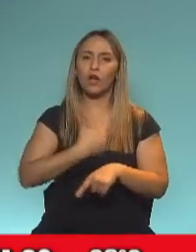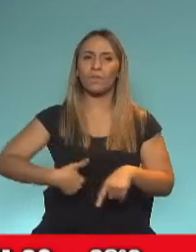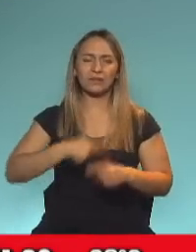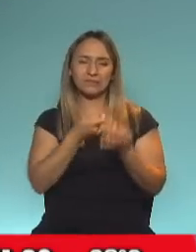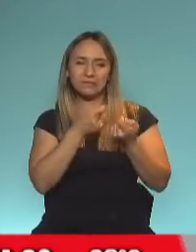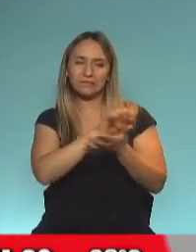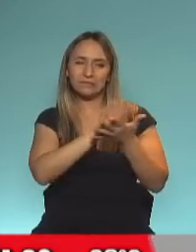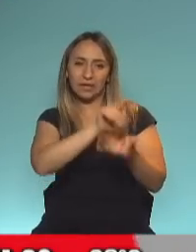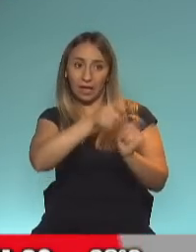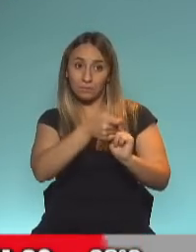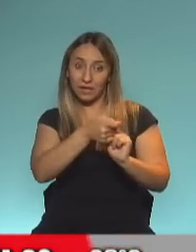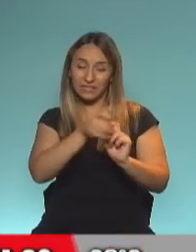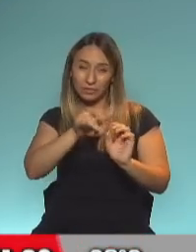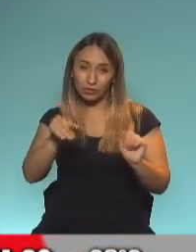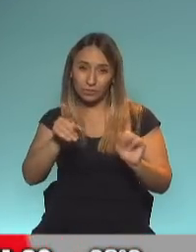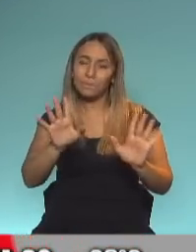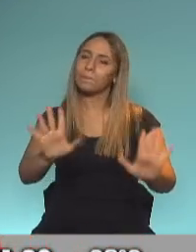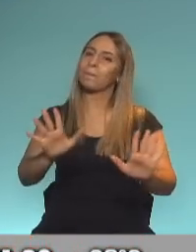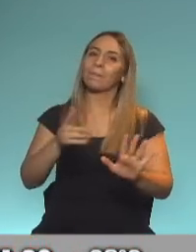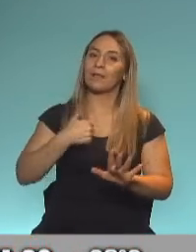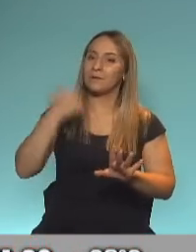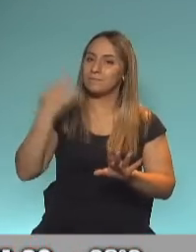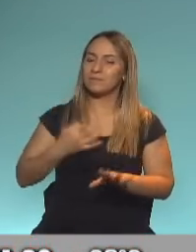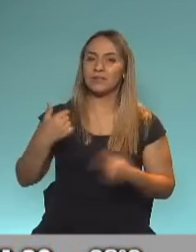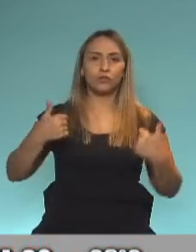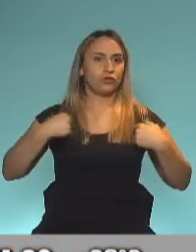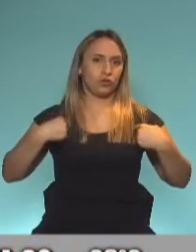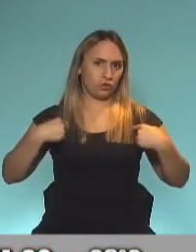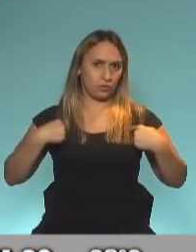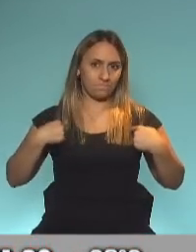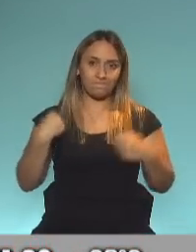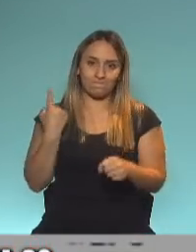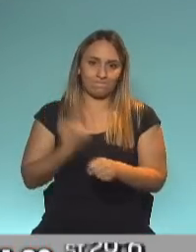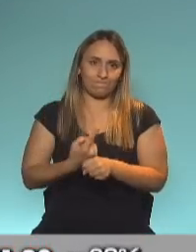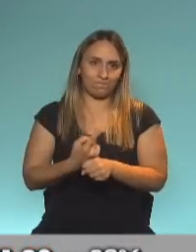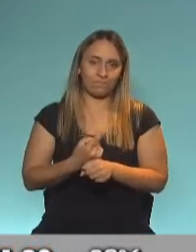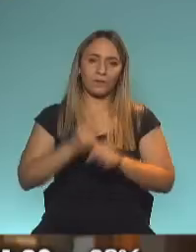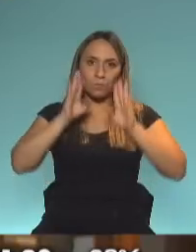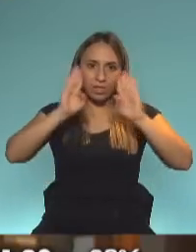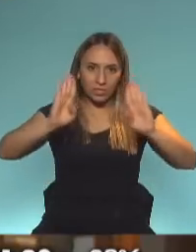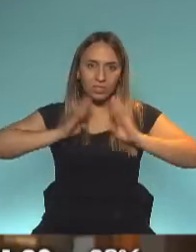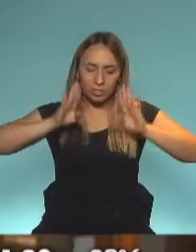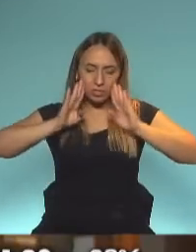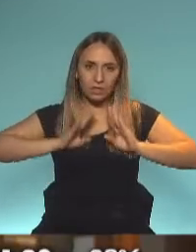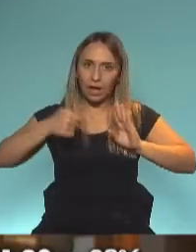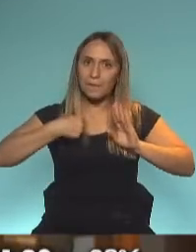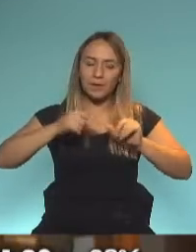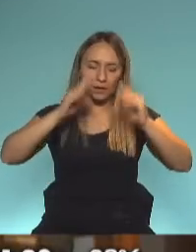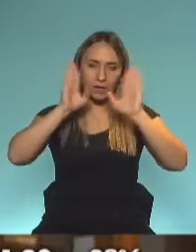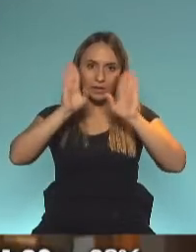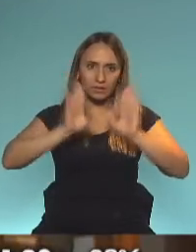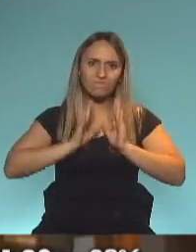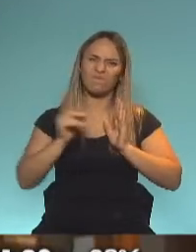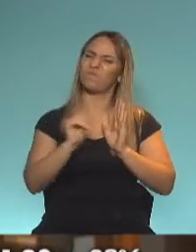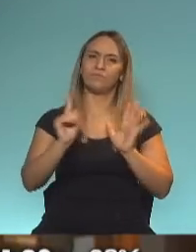Mire, uno nunca se puede poner, no tiene derecho a ponerse en el ombligo de la situación. Entonces hay